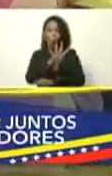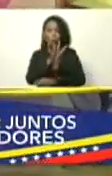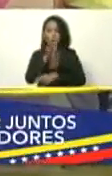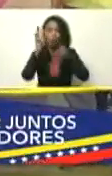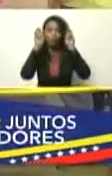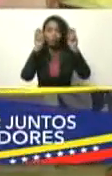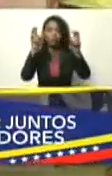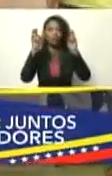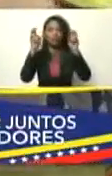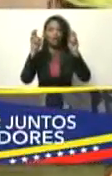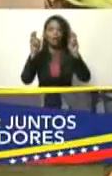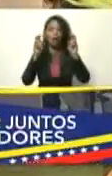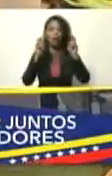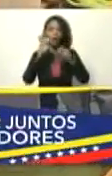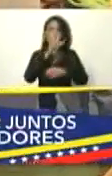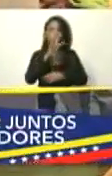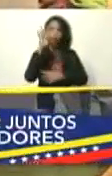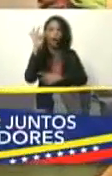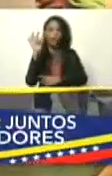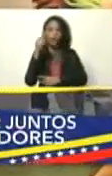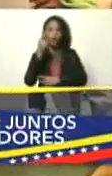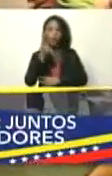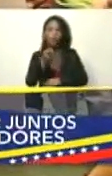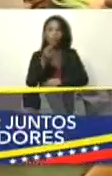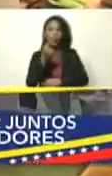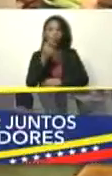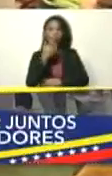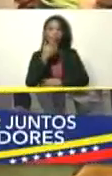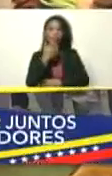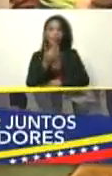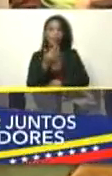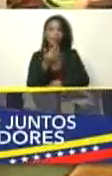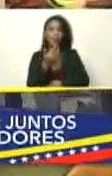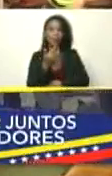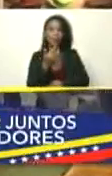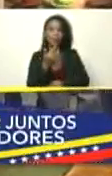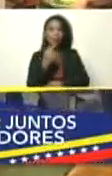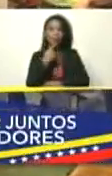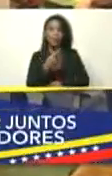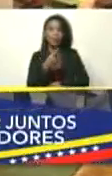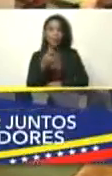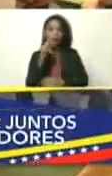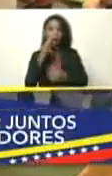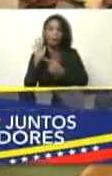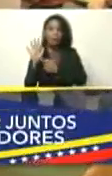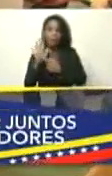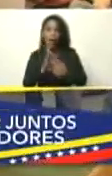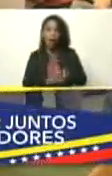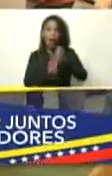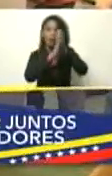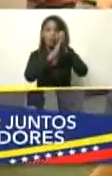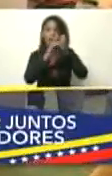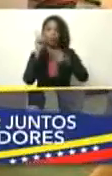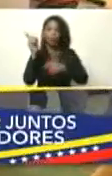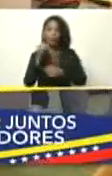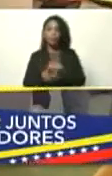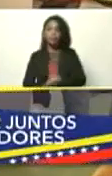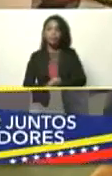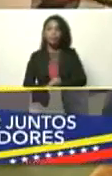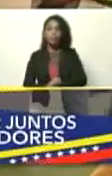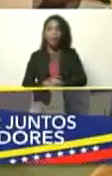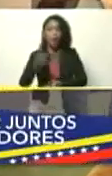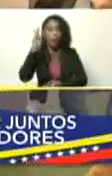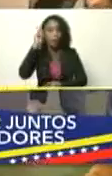del 4F, que así usted ha venido direccionando. Pero bueno, vamos a darle el pase a la profesora Guille para que